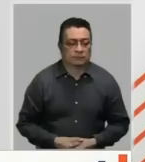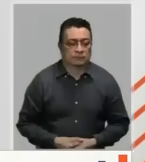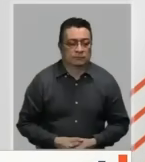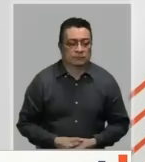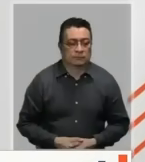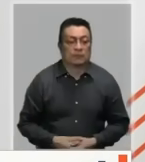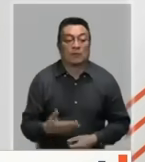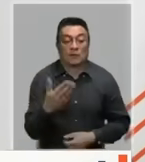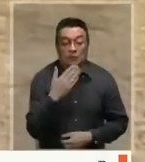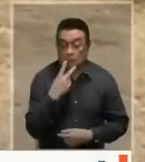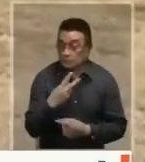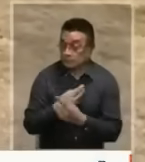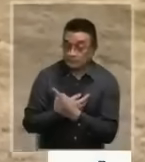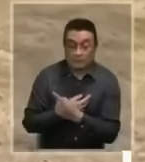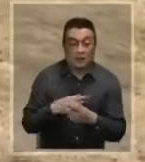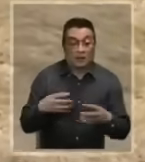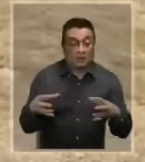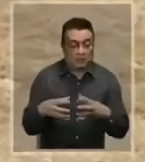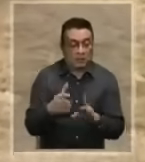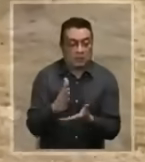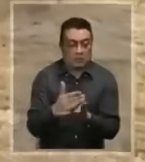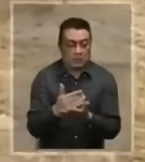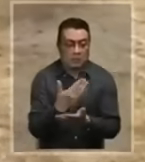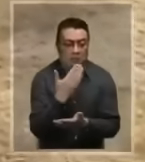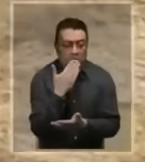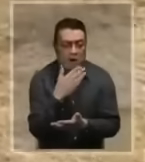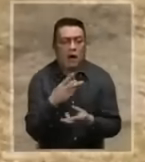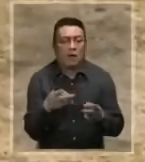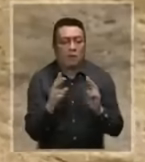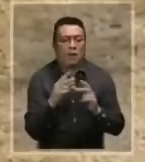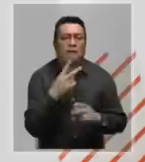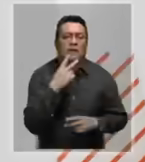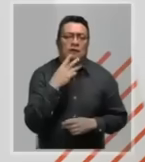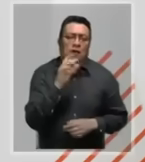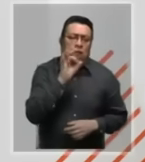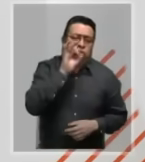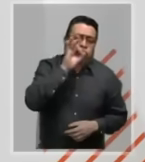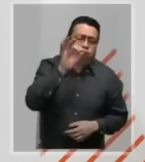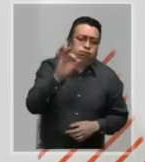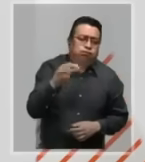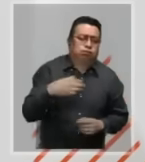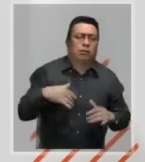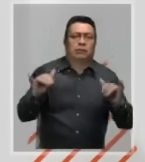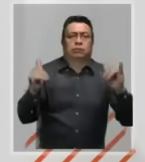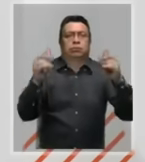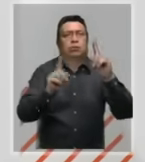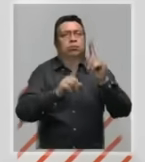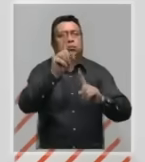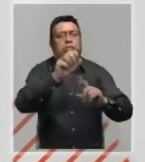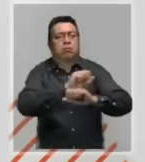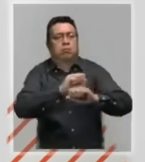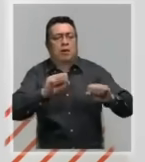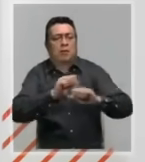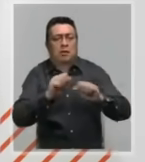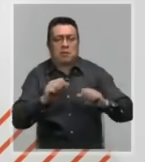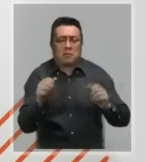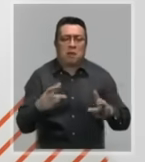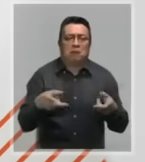Así como lo ve, una organizada operación que les permitía vivir con lujos y celebrar a reventar con fuegos artificiales y